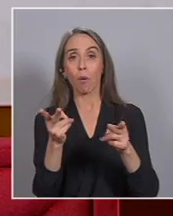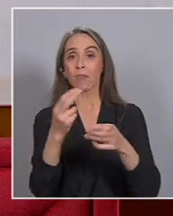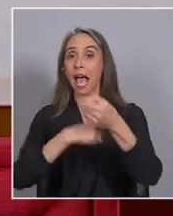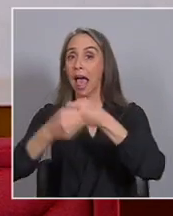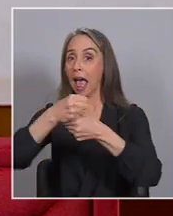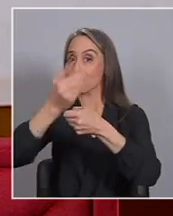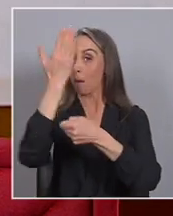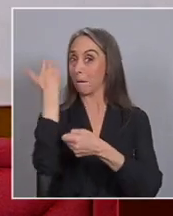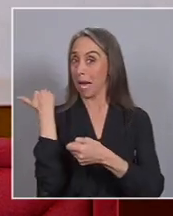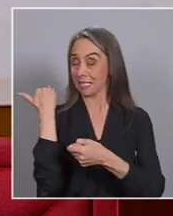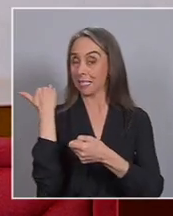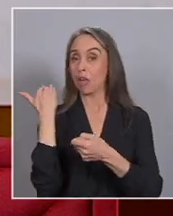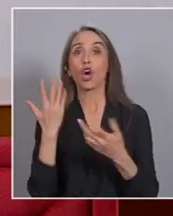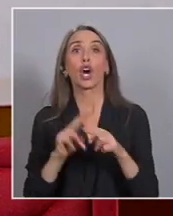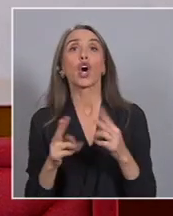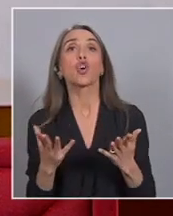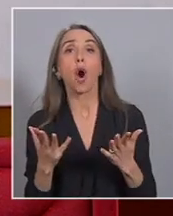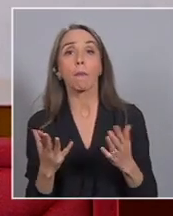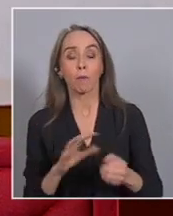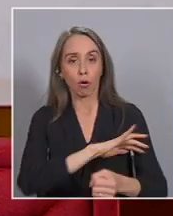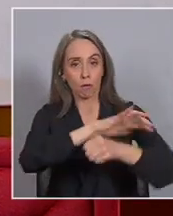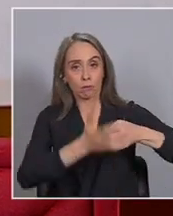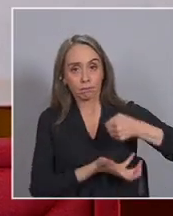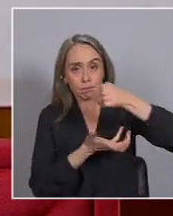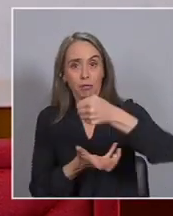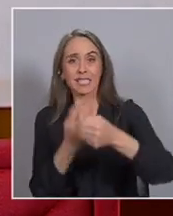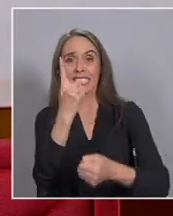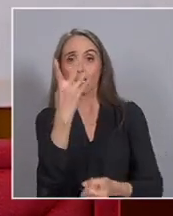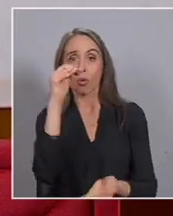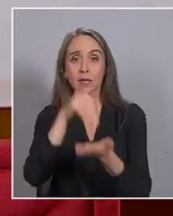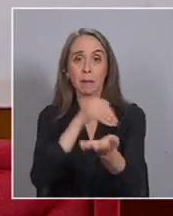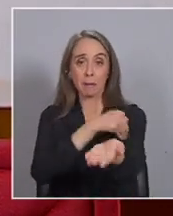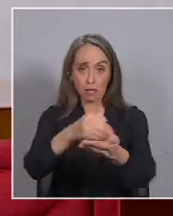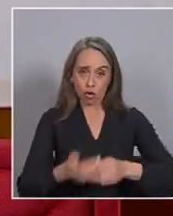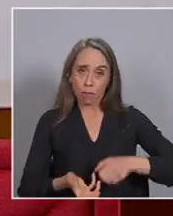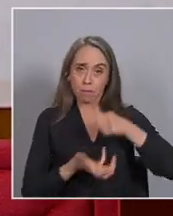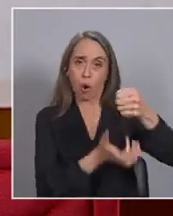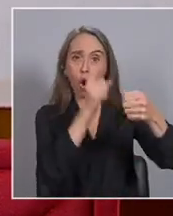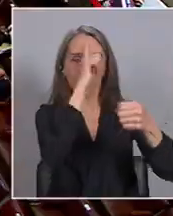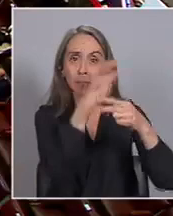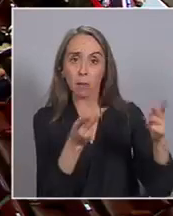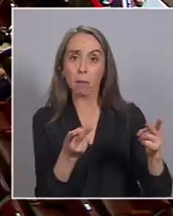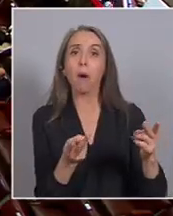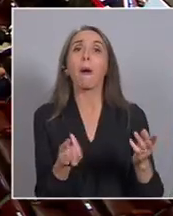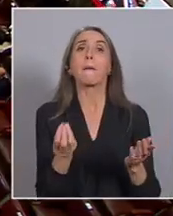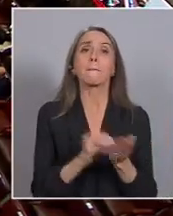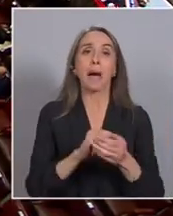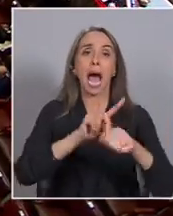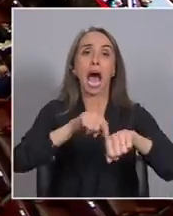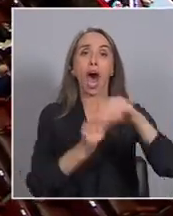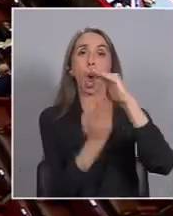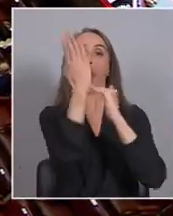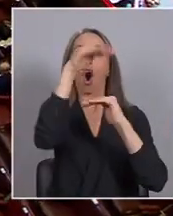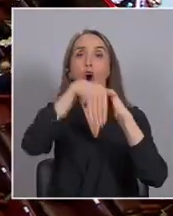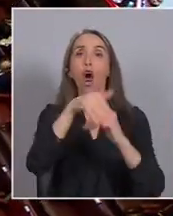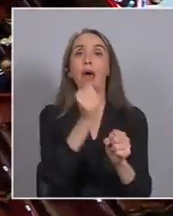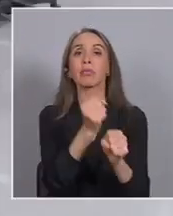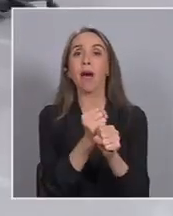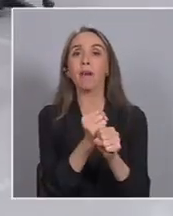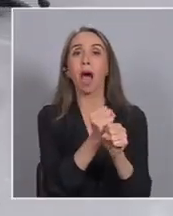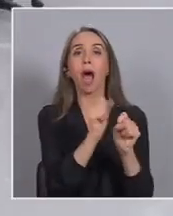pasada, lo que tuvimos que hacer fue inyectar 140 mil millones de pesos para extender los horarios de trabajo en los centros de